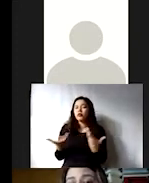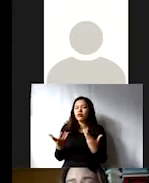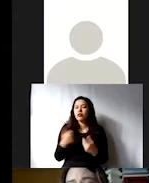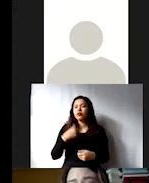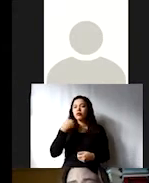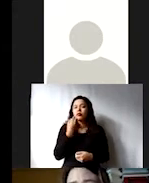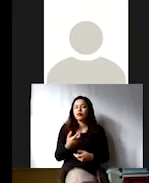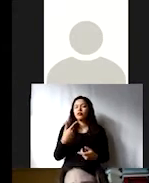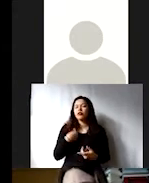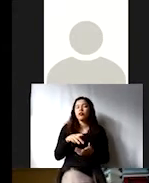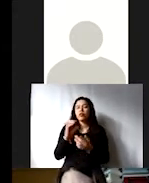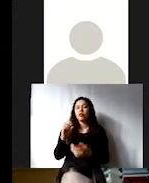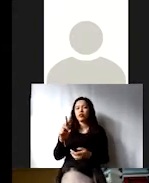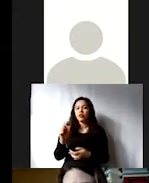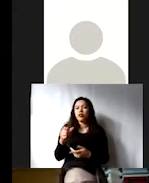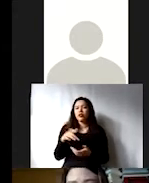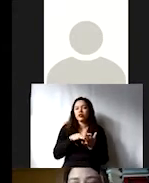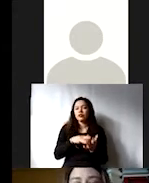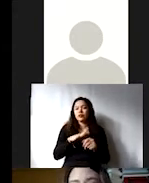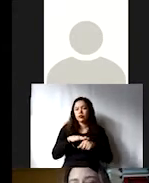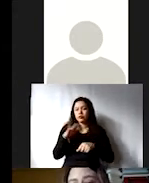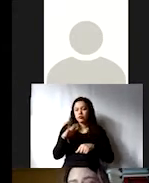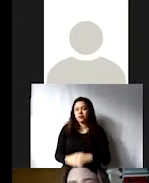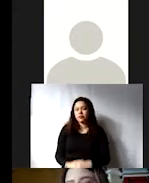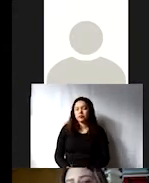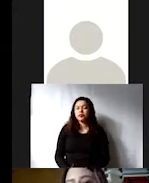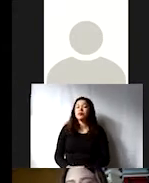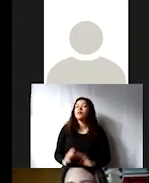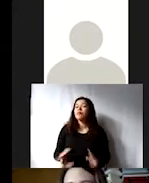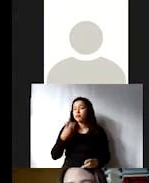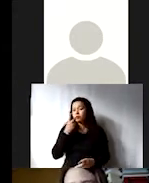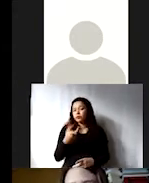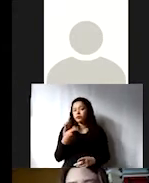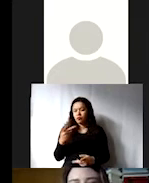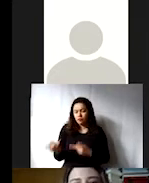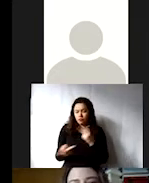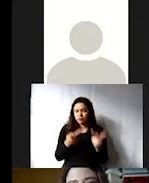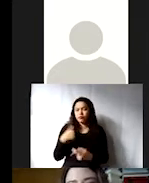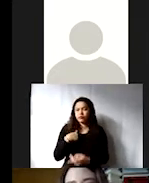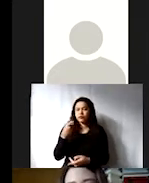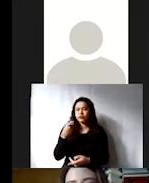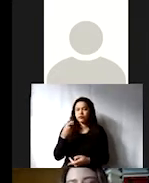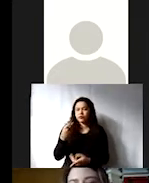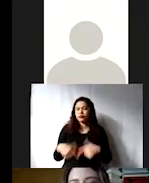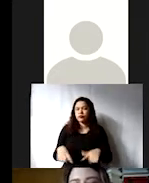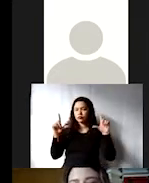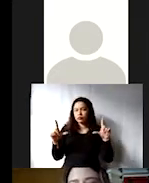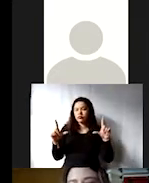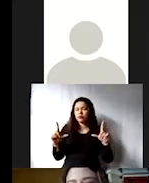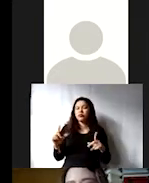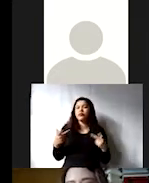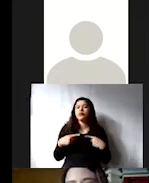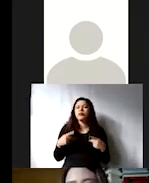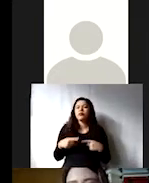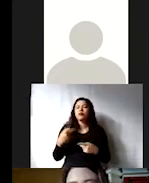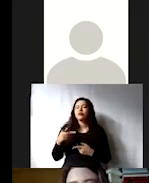como estoy contribuyendo a ese ODS. Habiendo dicho eso y planteando esta pregunta que les pongo en la pantalla, no sé si alguien